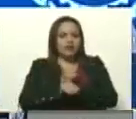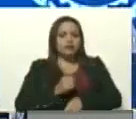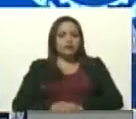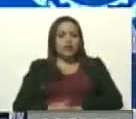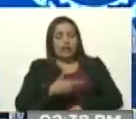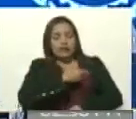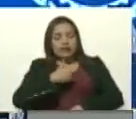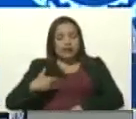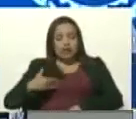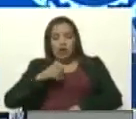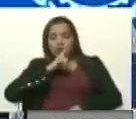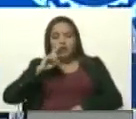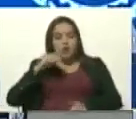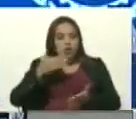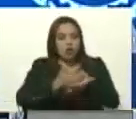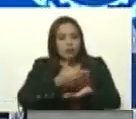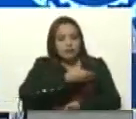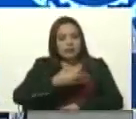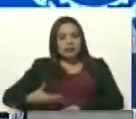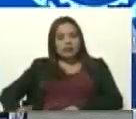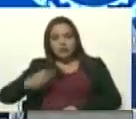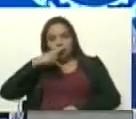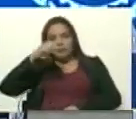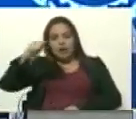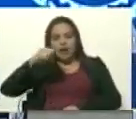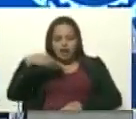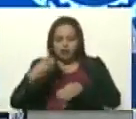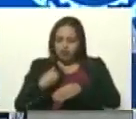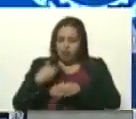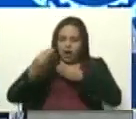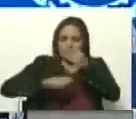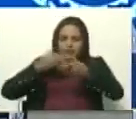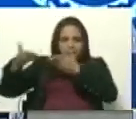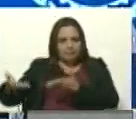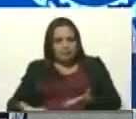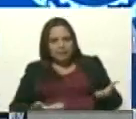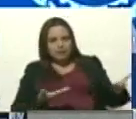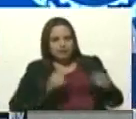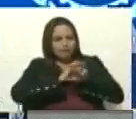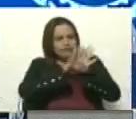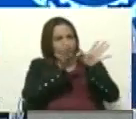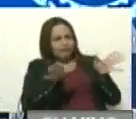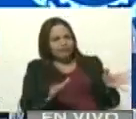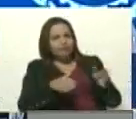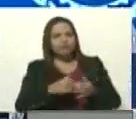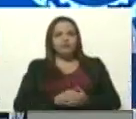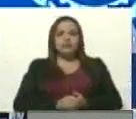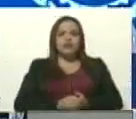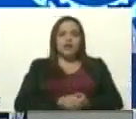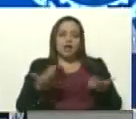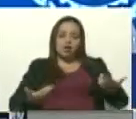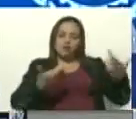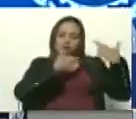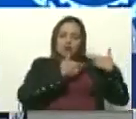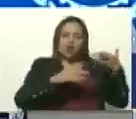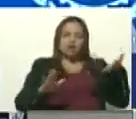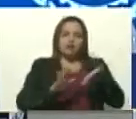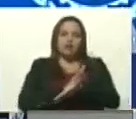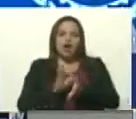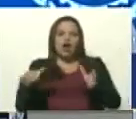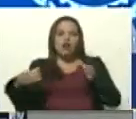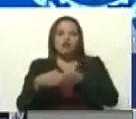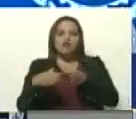presidente Nicolás Maduro, darle una bienvenida muy espléndida a los representantes del director de la